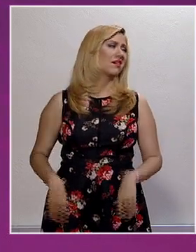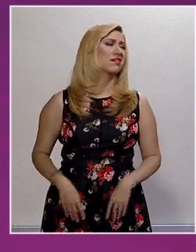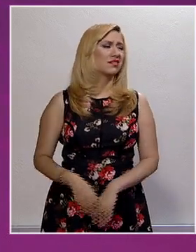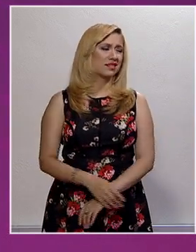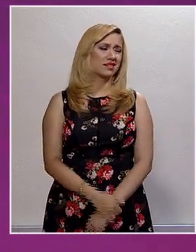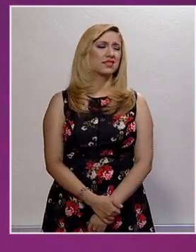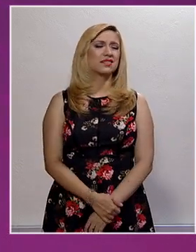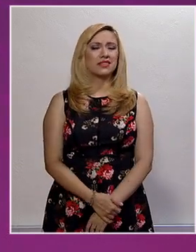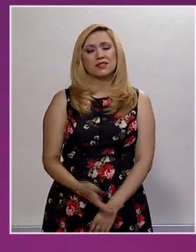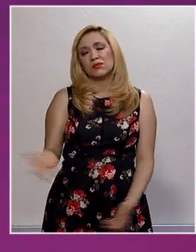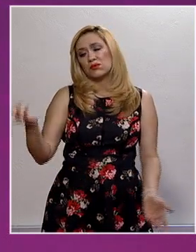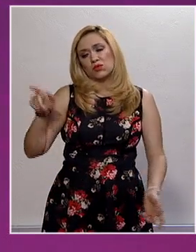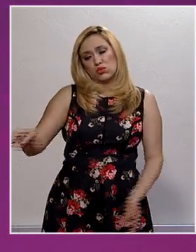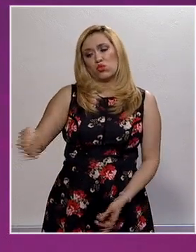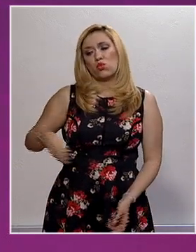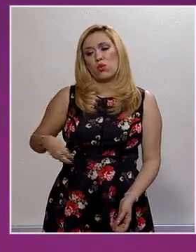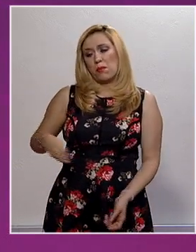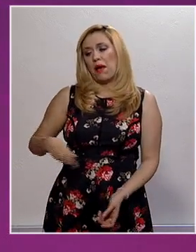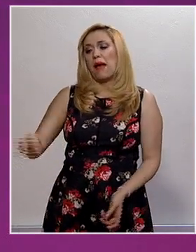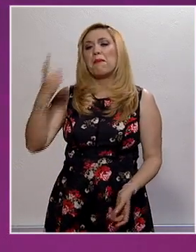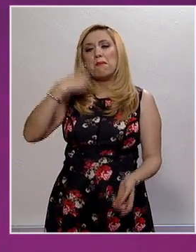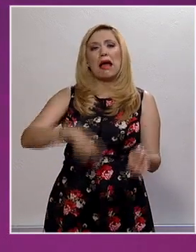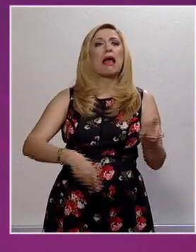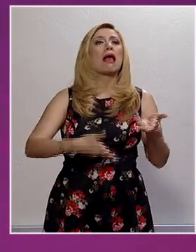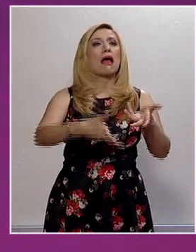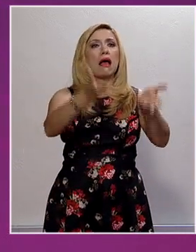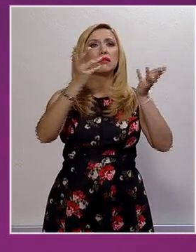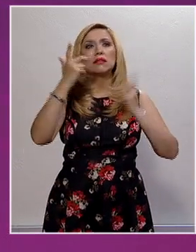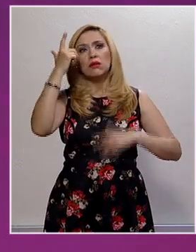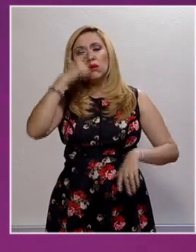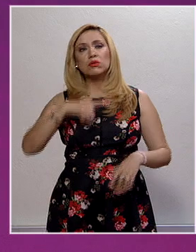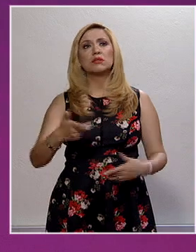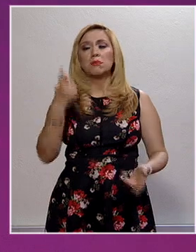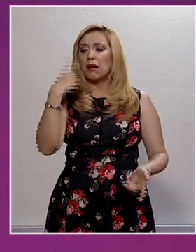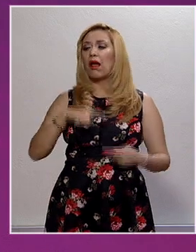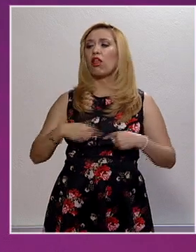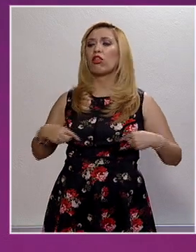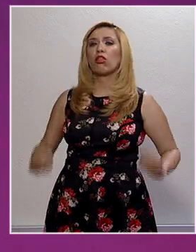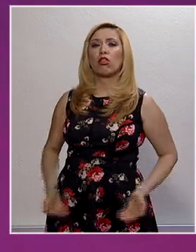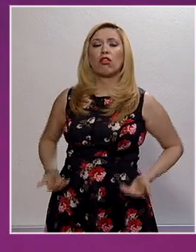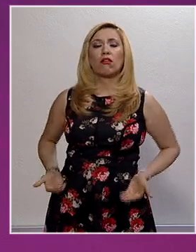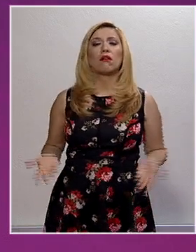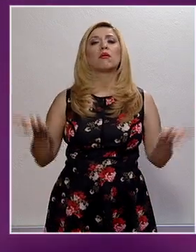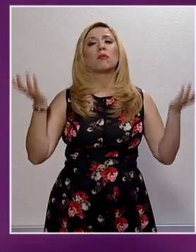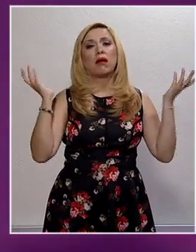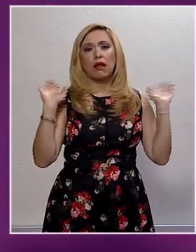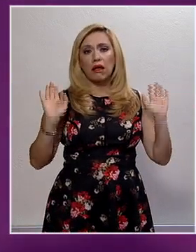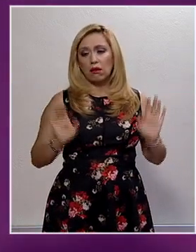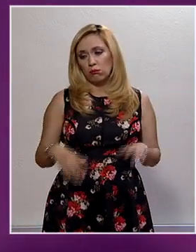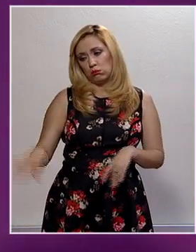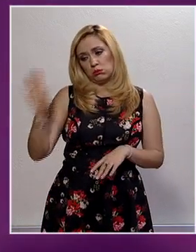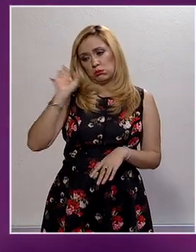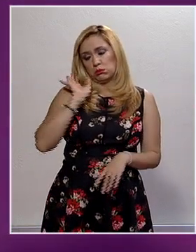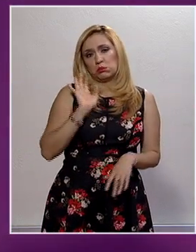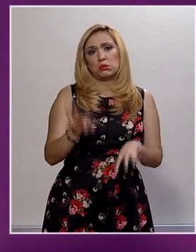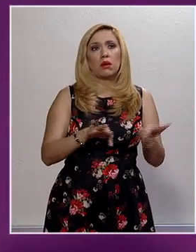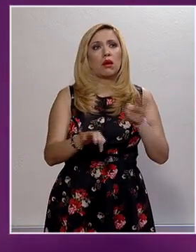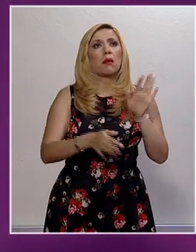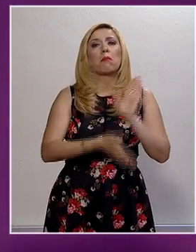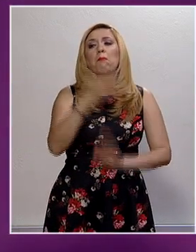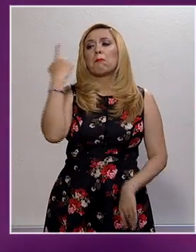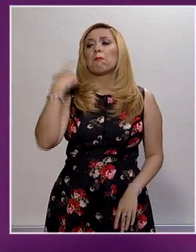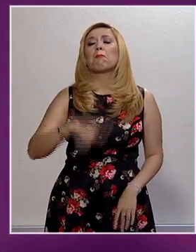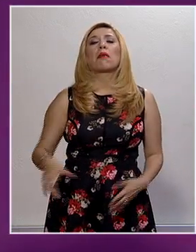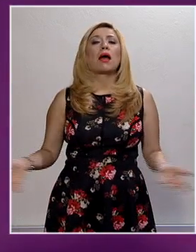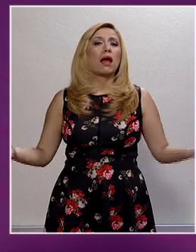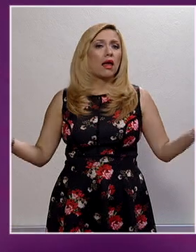como culpabilizándolas a ellas por lo que les sucedía, por estar fuera del hogar o por trabajar o por incluso